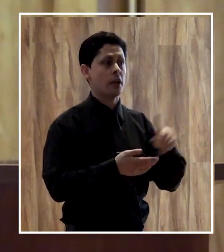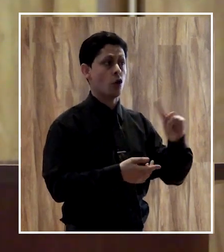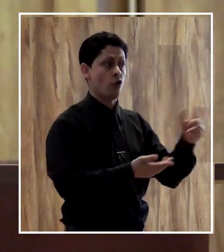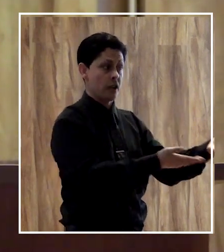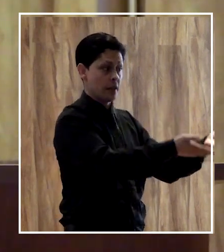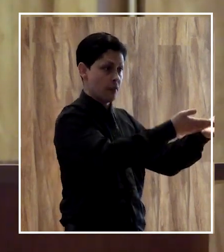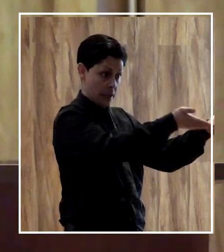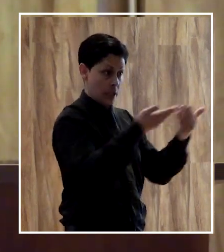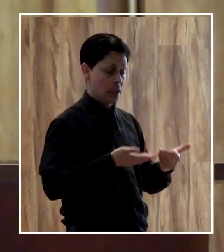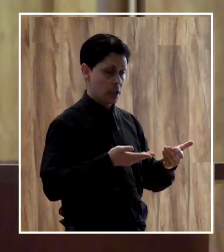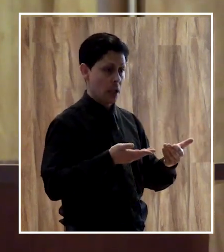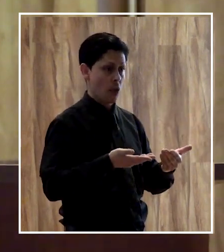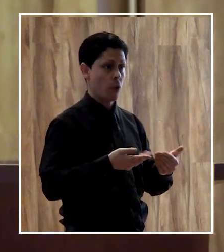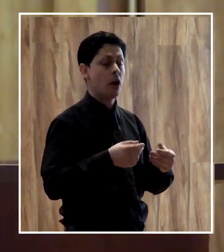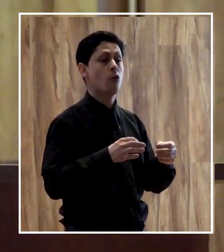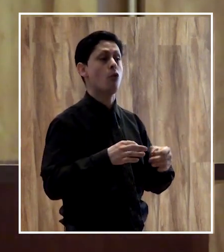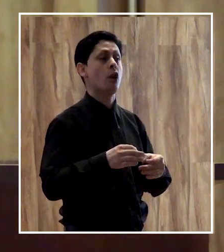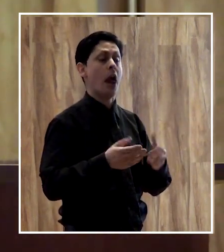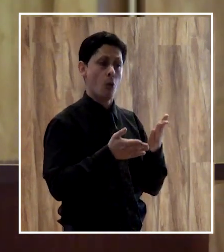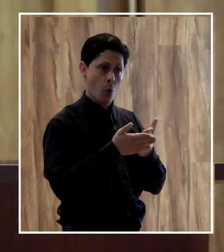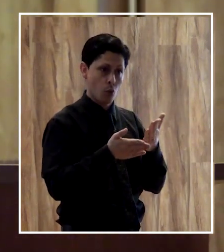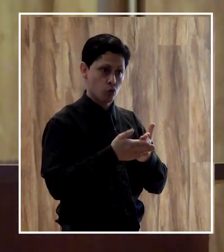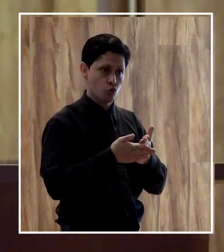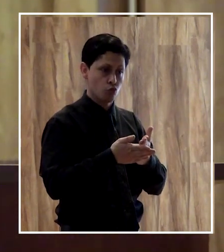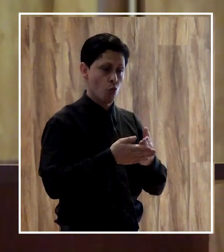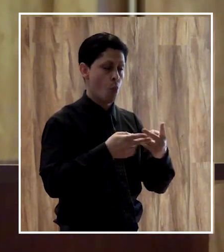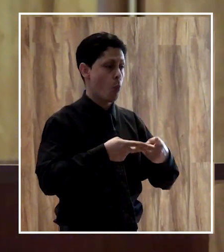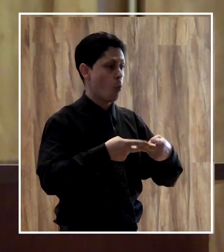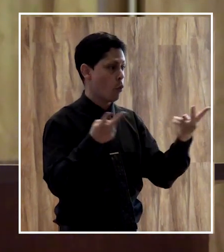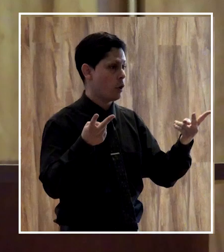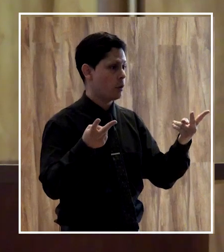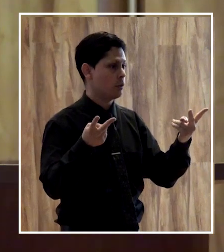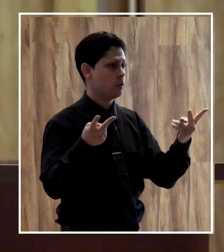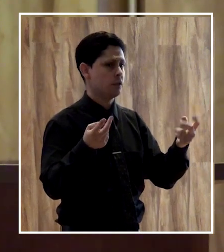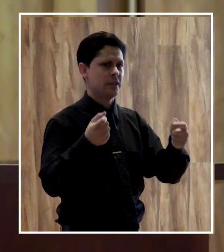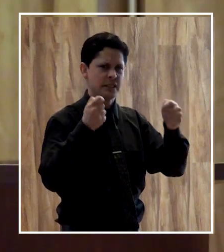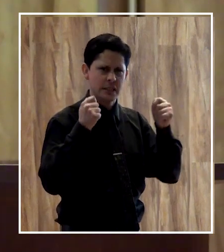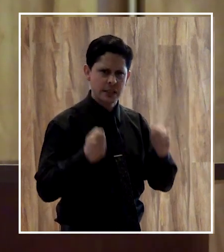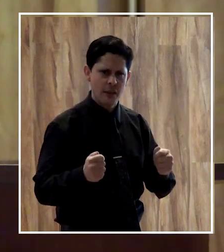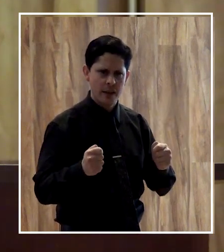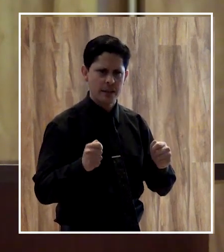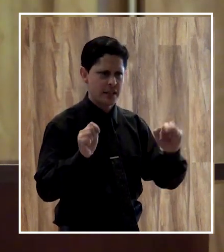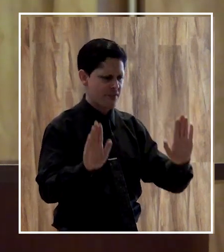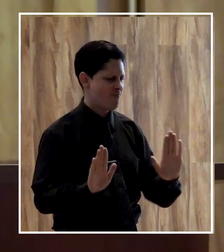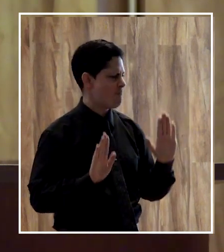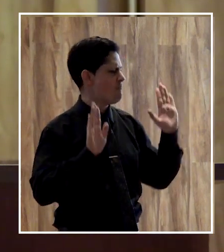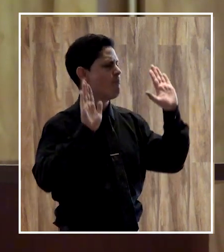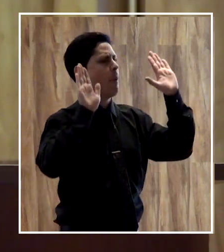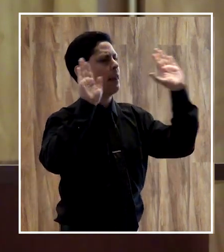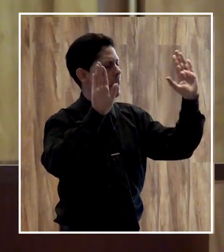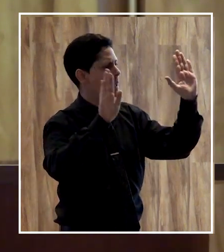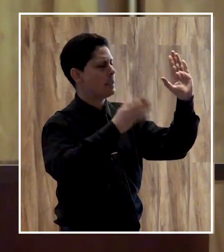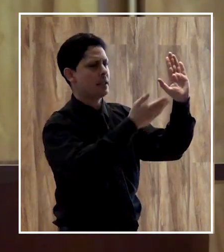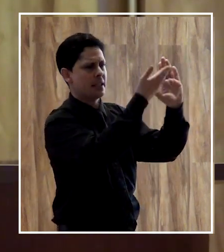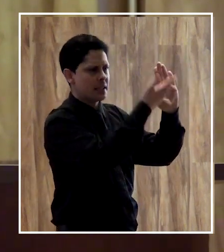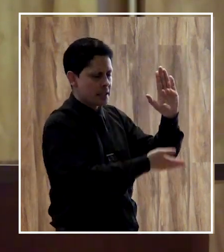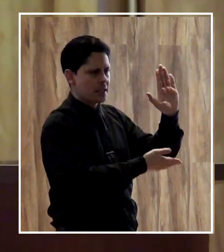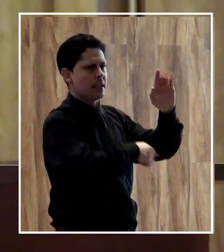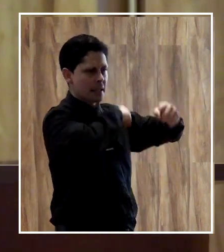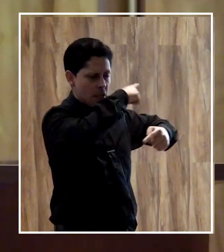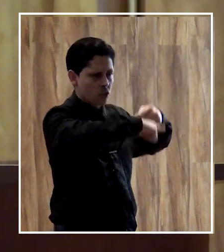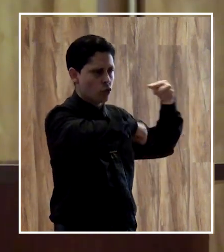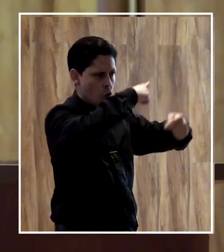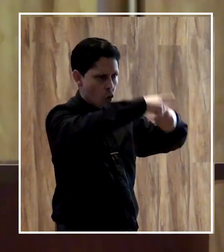que no venían de la educación pública intentaban también levantar esta construcción cultural de la